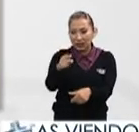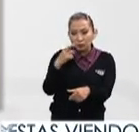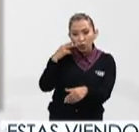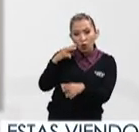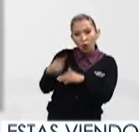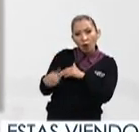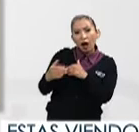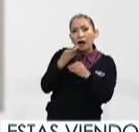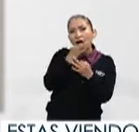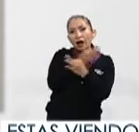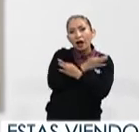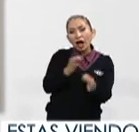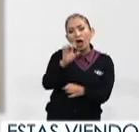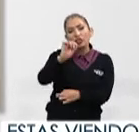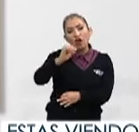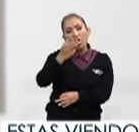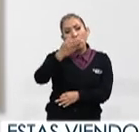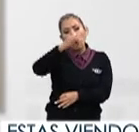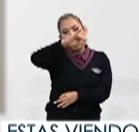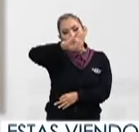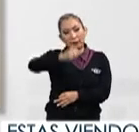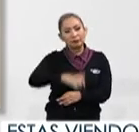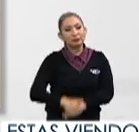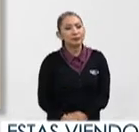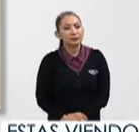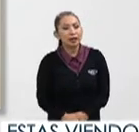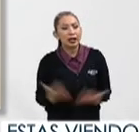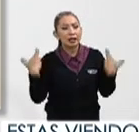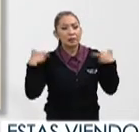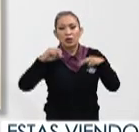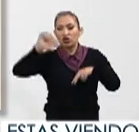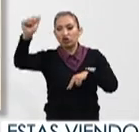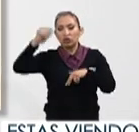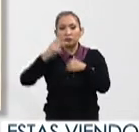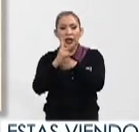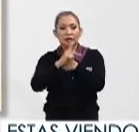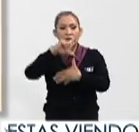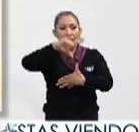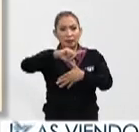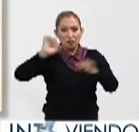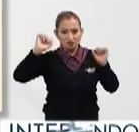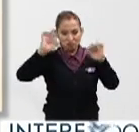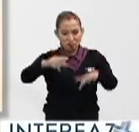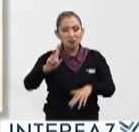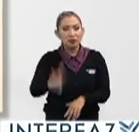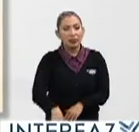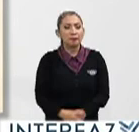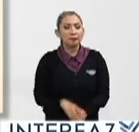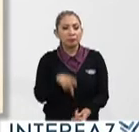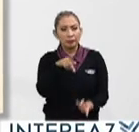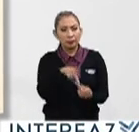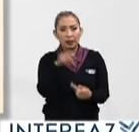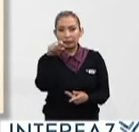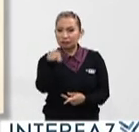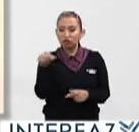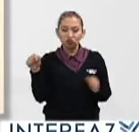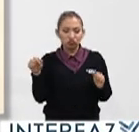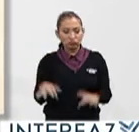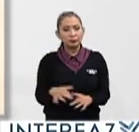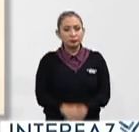la Declaración de Doha. Representantes de otros países de América Latina fueron. Ahí estuvieron. Perfecto. Ahí estuvimos.